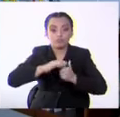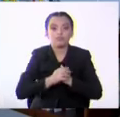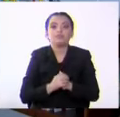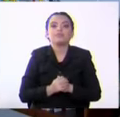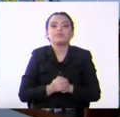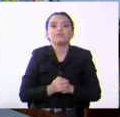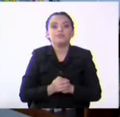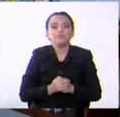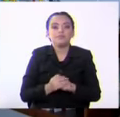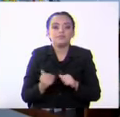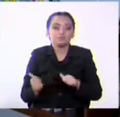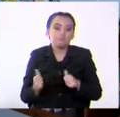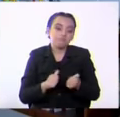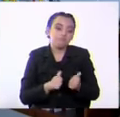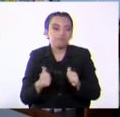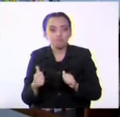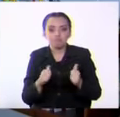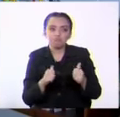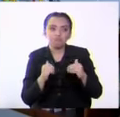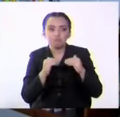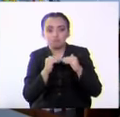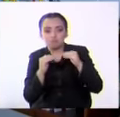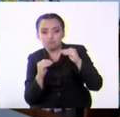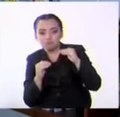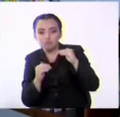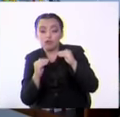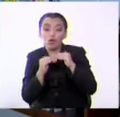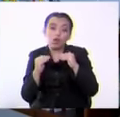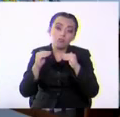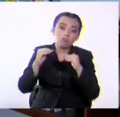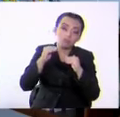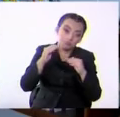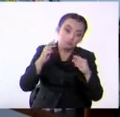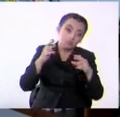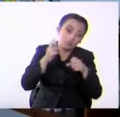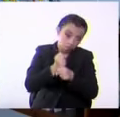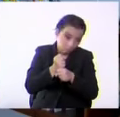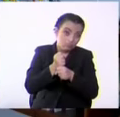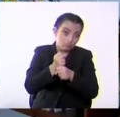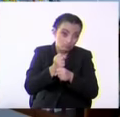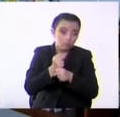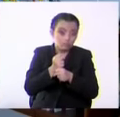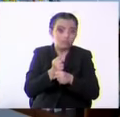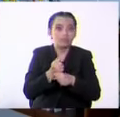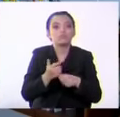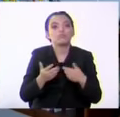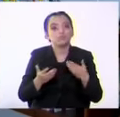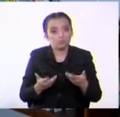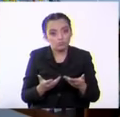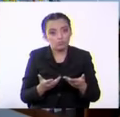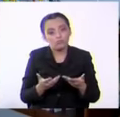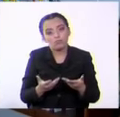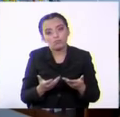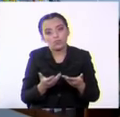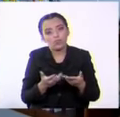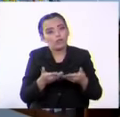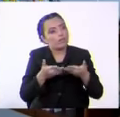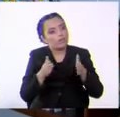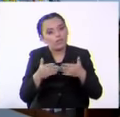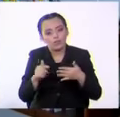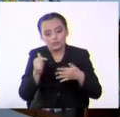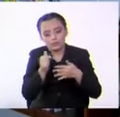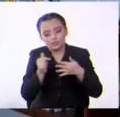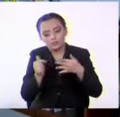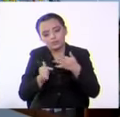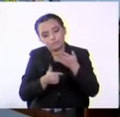de su estatus, de que tan bien esté conservado, nos va a dar o nos va a brindar diferentes tipos de